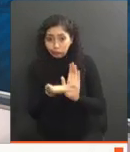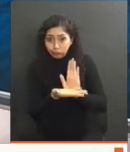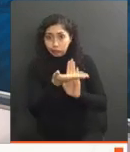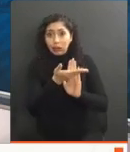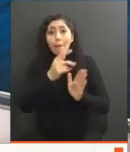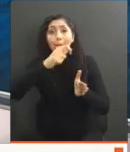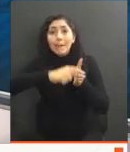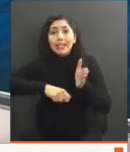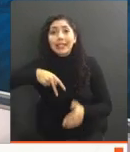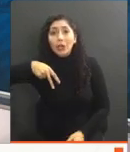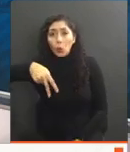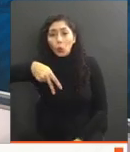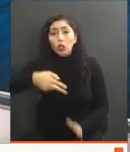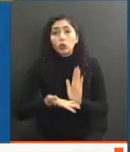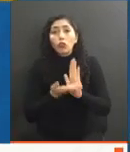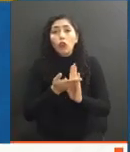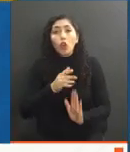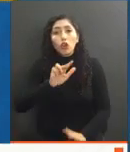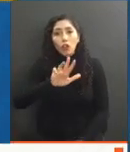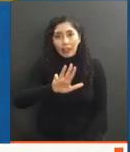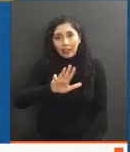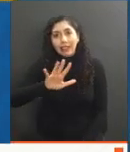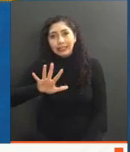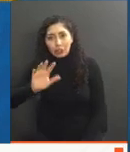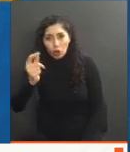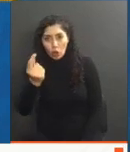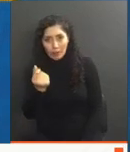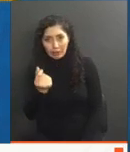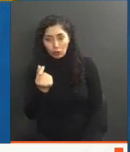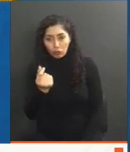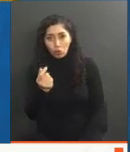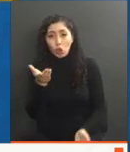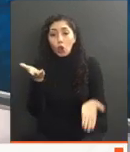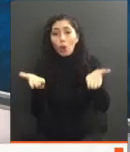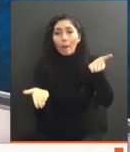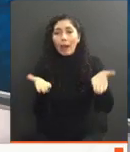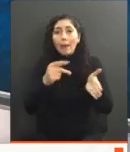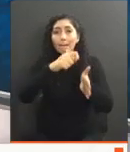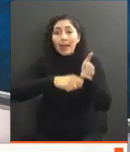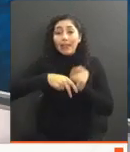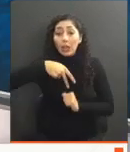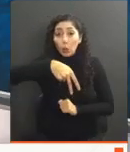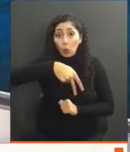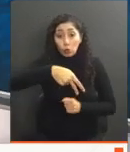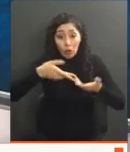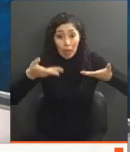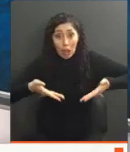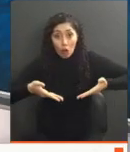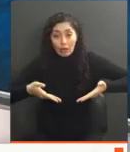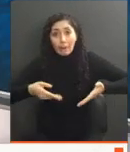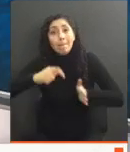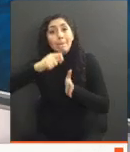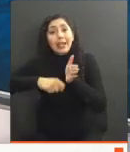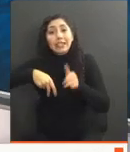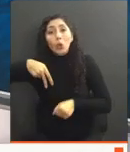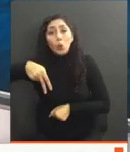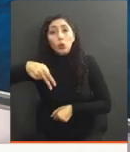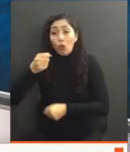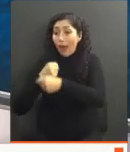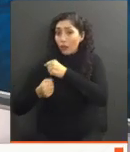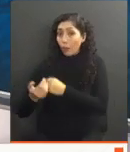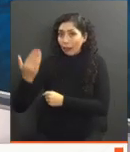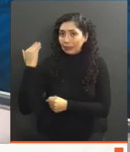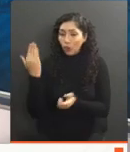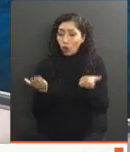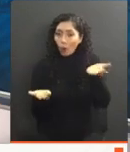de 95 pesos. Ahora, si comparamos el mes de junio del presente año con el mes de junio del año anterior, hay